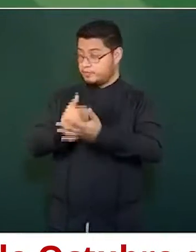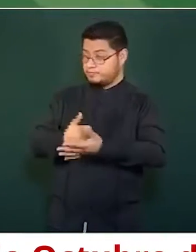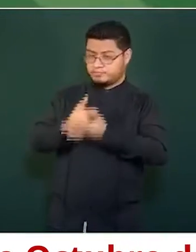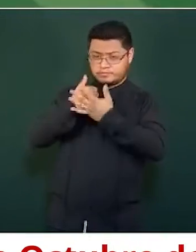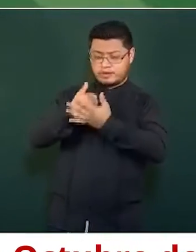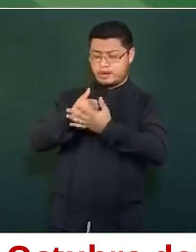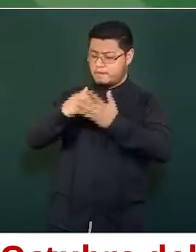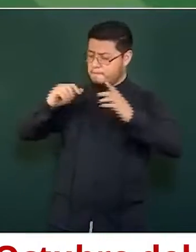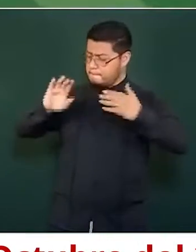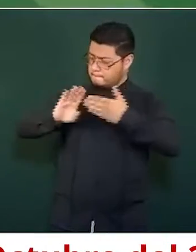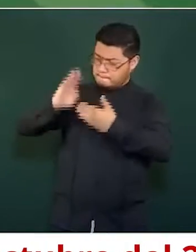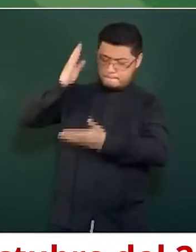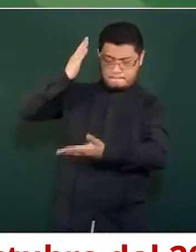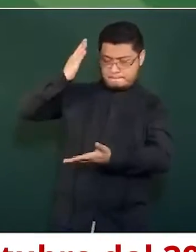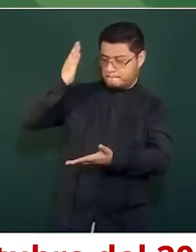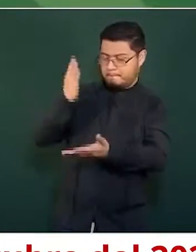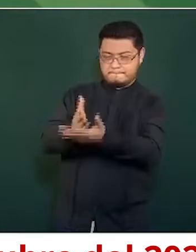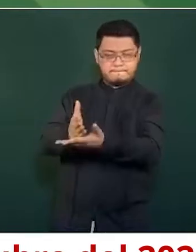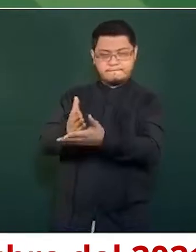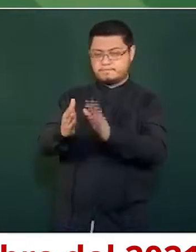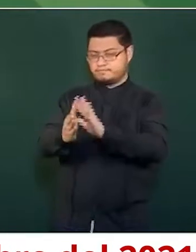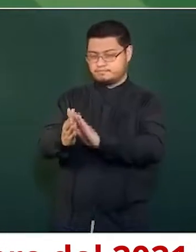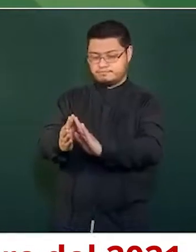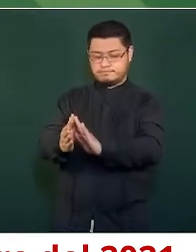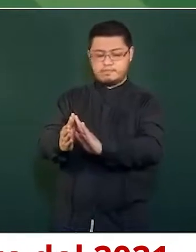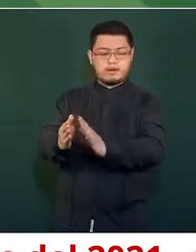detener el problema